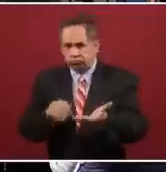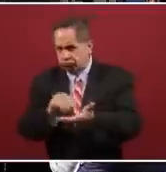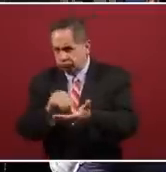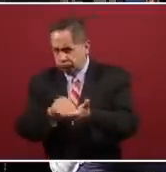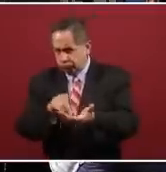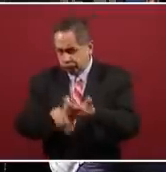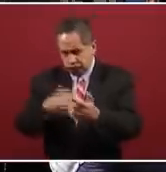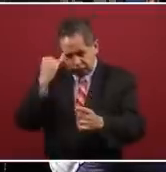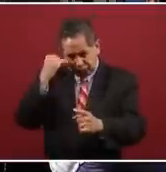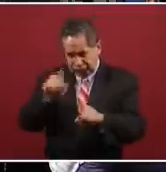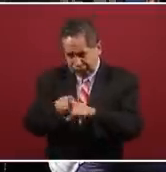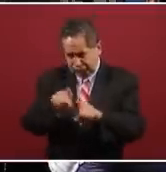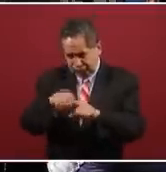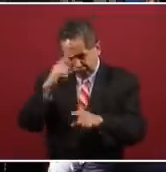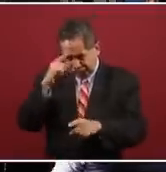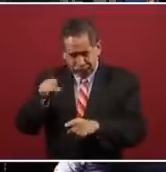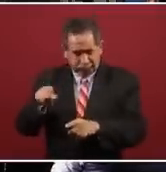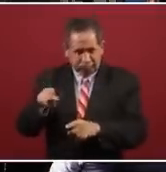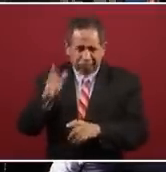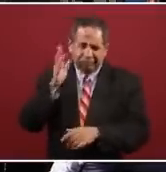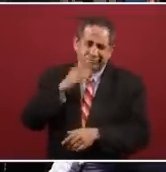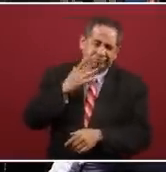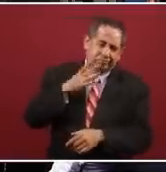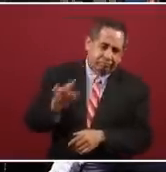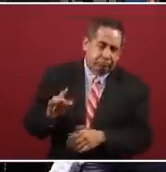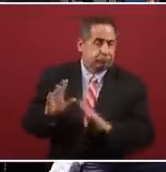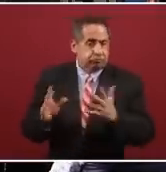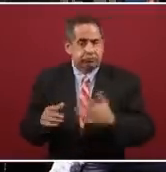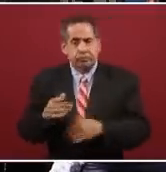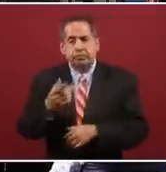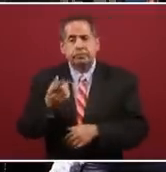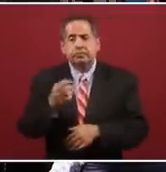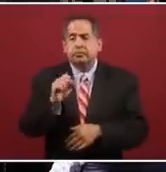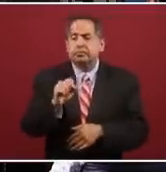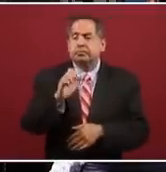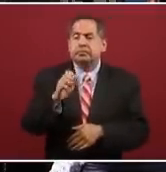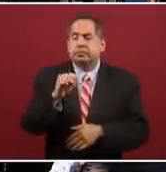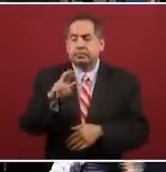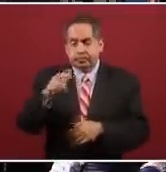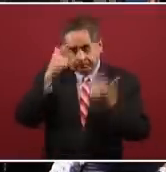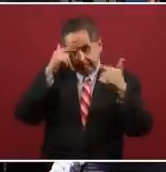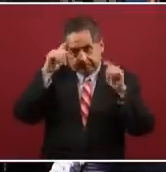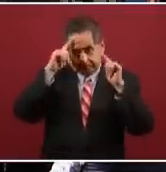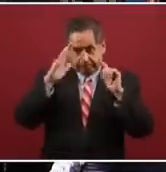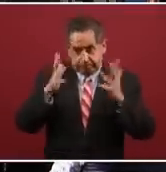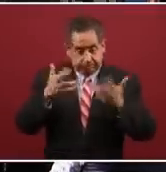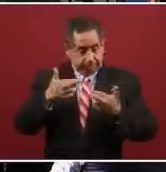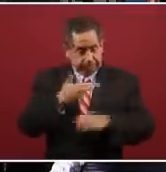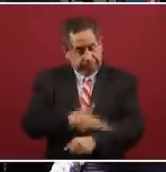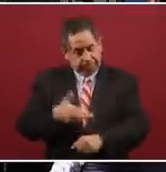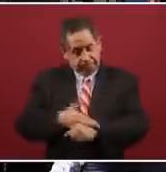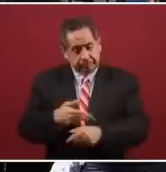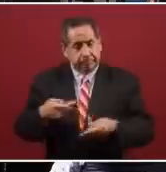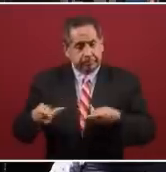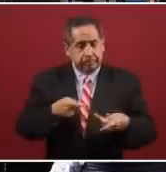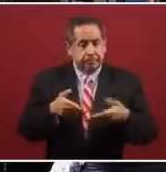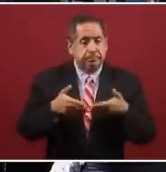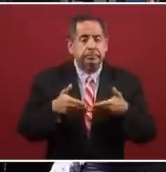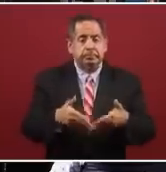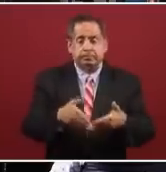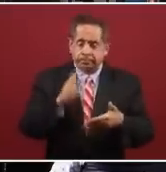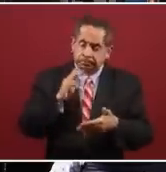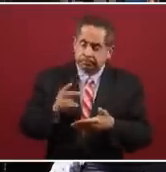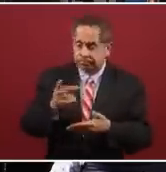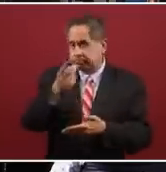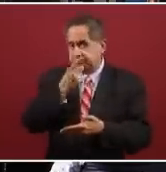misma y si ya la Secretaría de Marina ya está haciendo alguna acción, además de estar preparando los barcos que